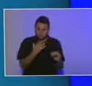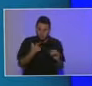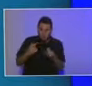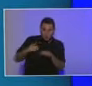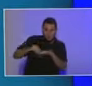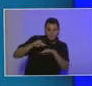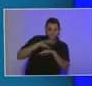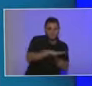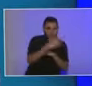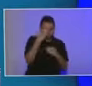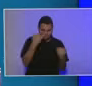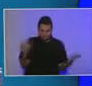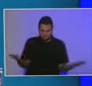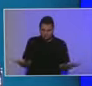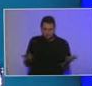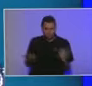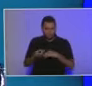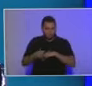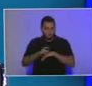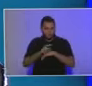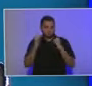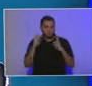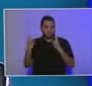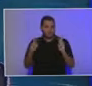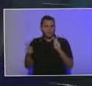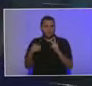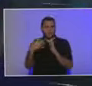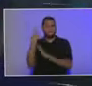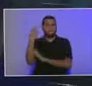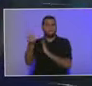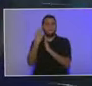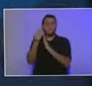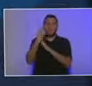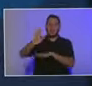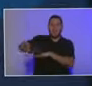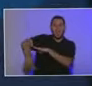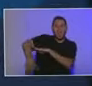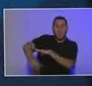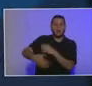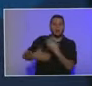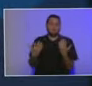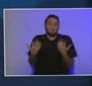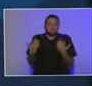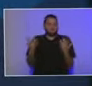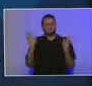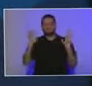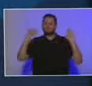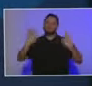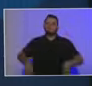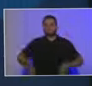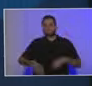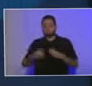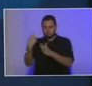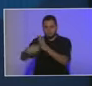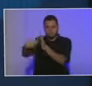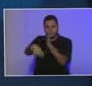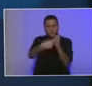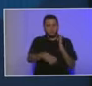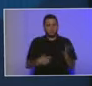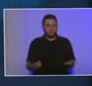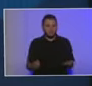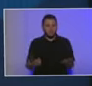aquí se castigó a mucha gente, se denunció, bueno, se multó. Tú tienes un agravante. Un agravante, sí, por sí. Eso. Sí, hay un agravante porque ese es el segundo cargo que le